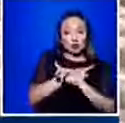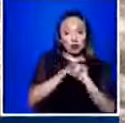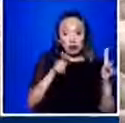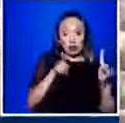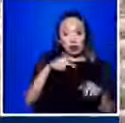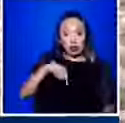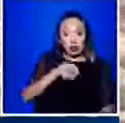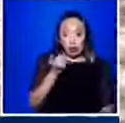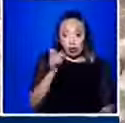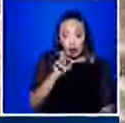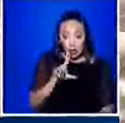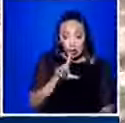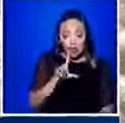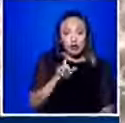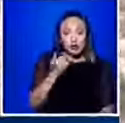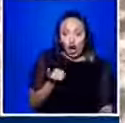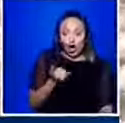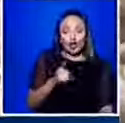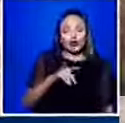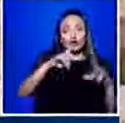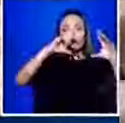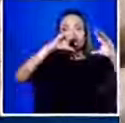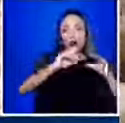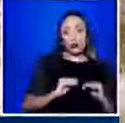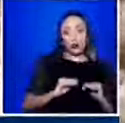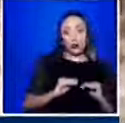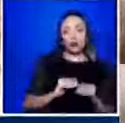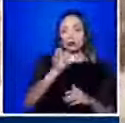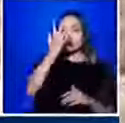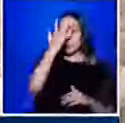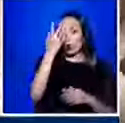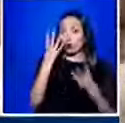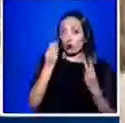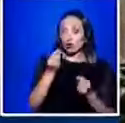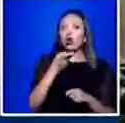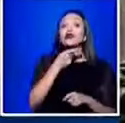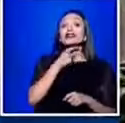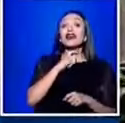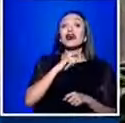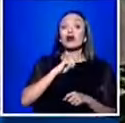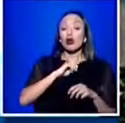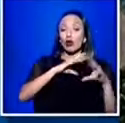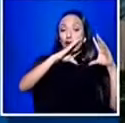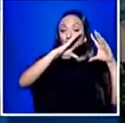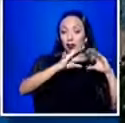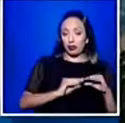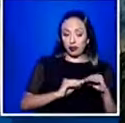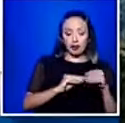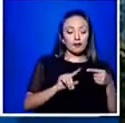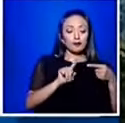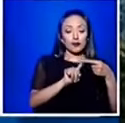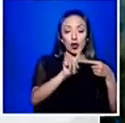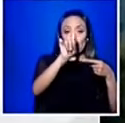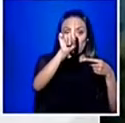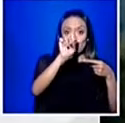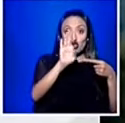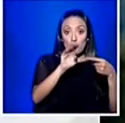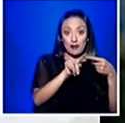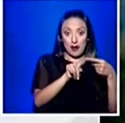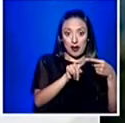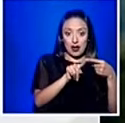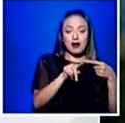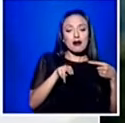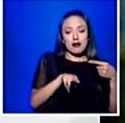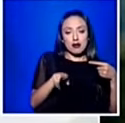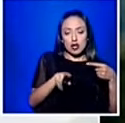es distinto. Esos niveles descendieron debido a la severidad de la sequía. El río Tomebamba está en estado normal,